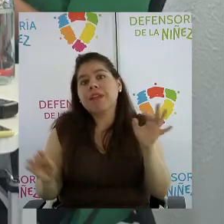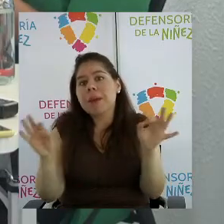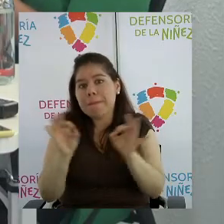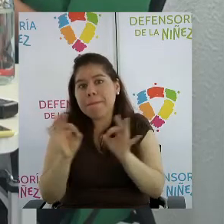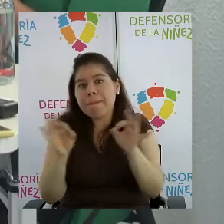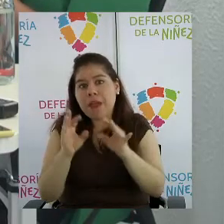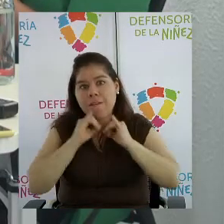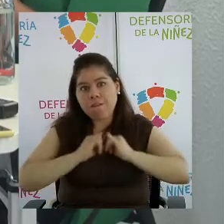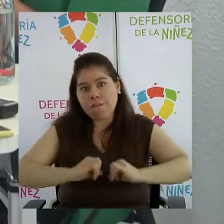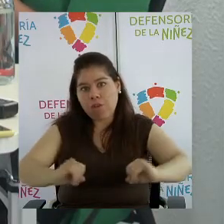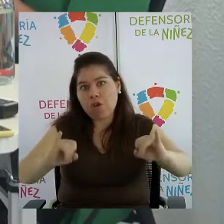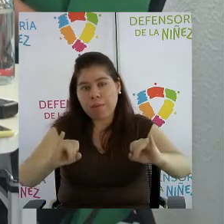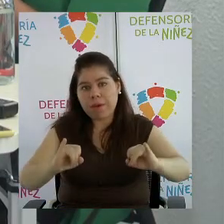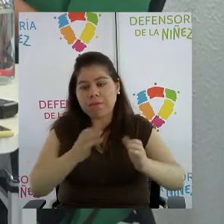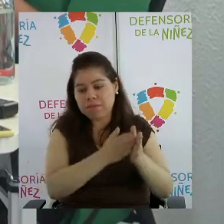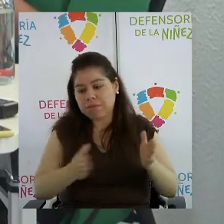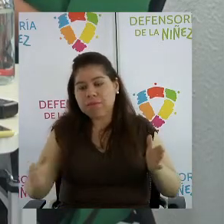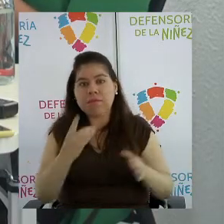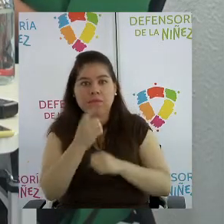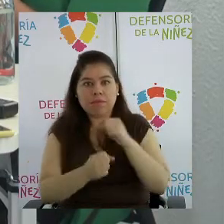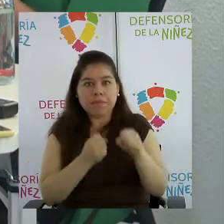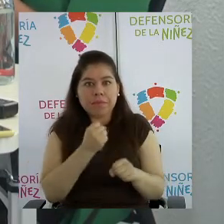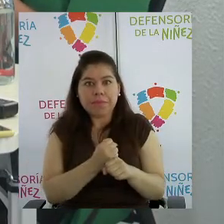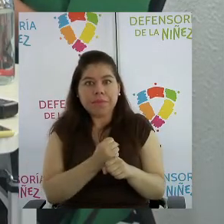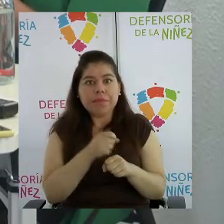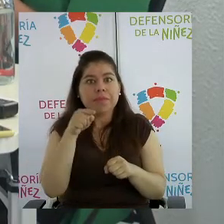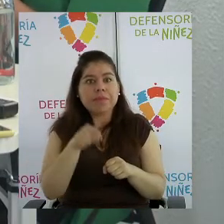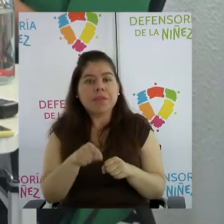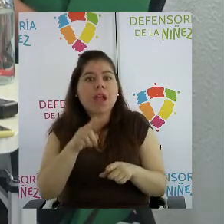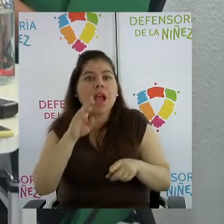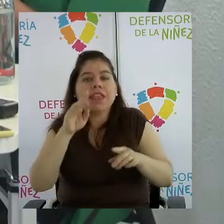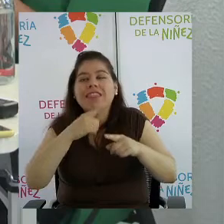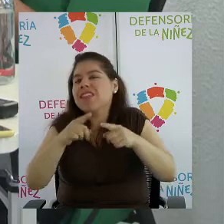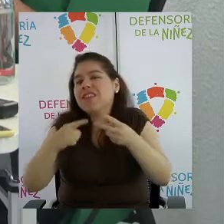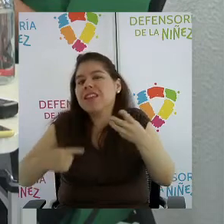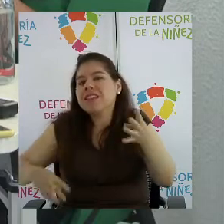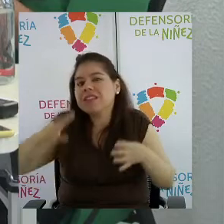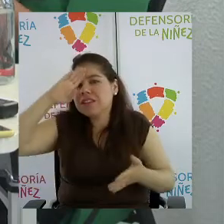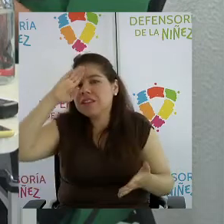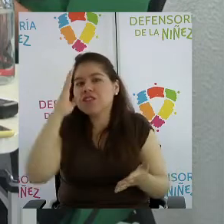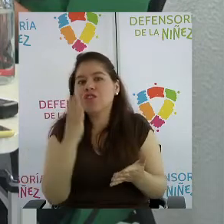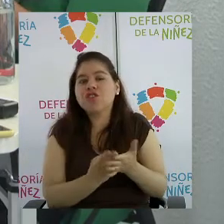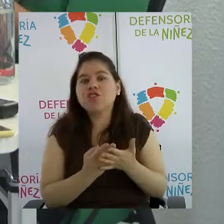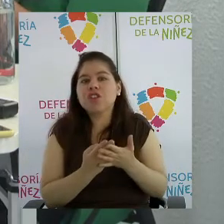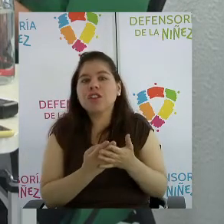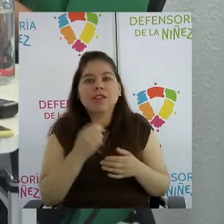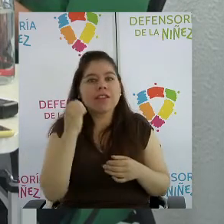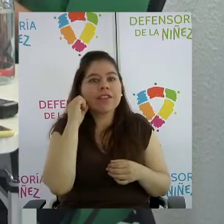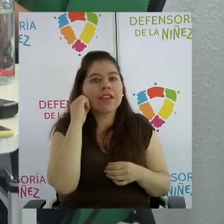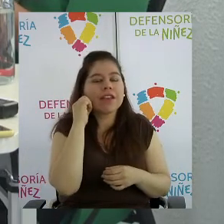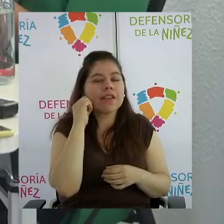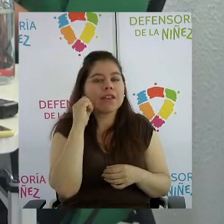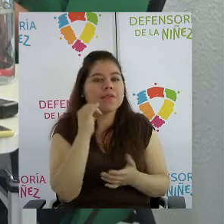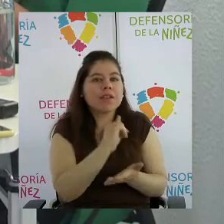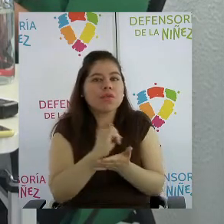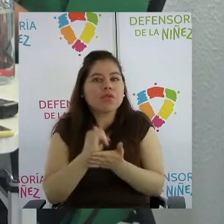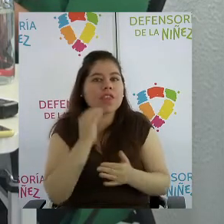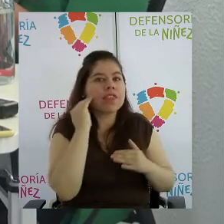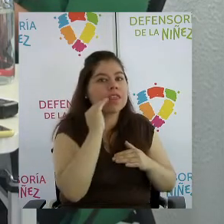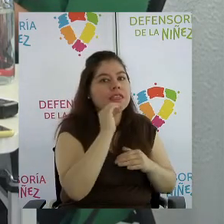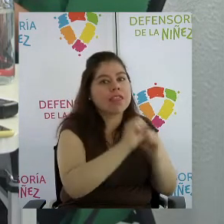anual, que es precisamente aquel que da cuenta de las acciones desplegadas durante el primer año de vida de la Defensoría de la Niñez, donde ustedes podrán